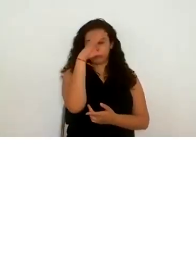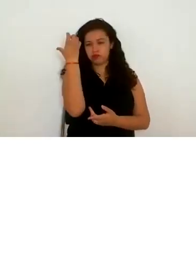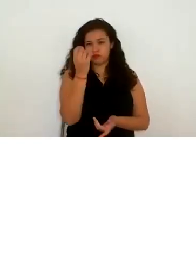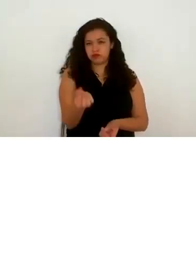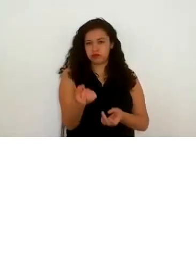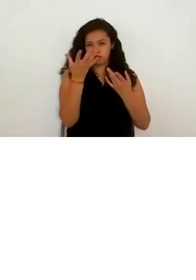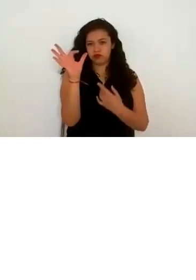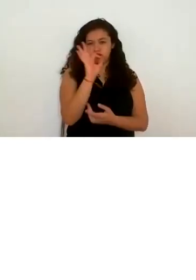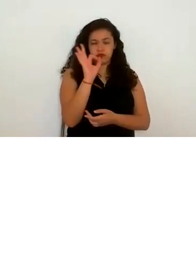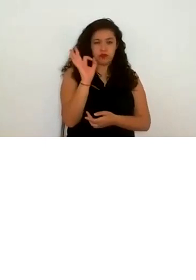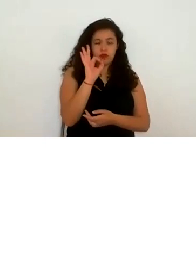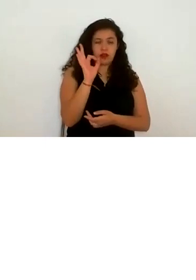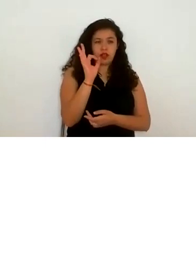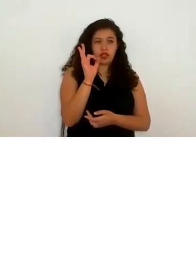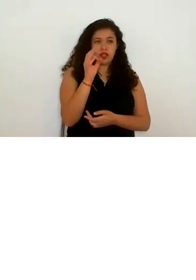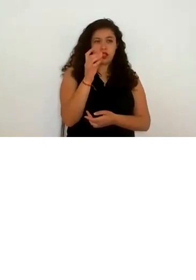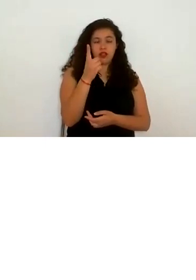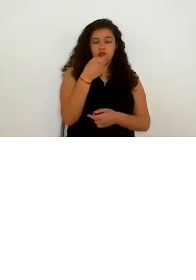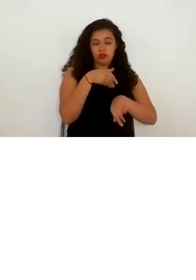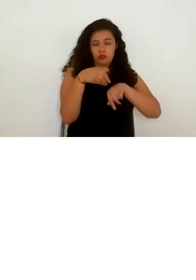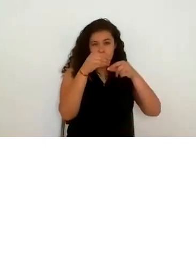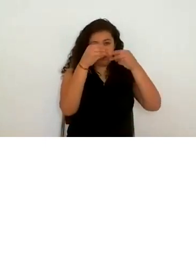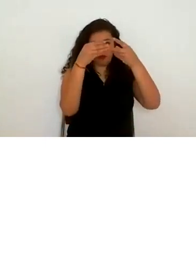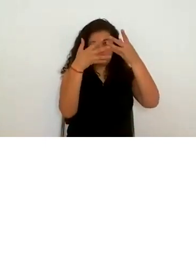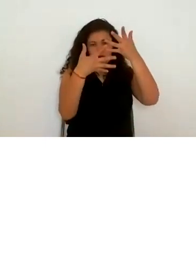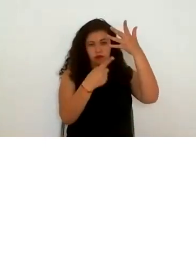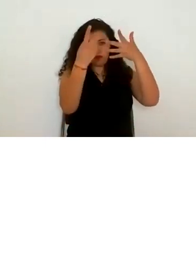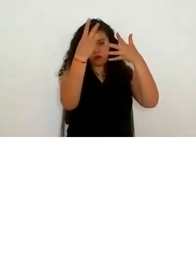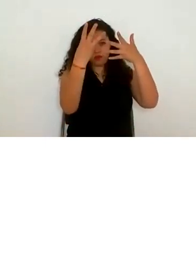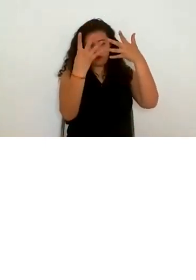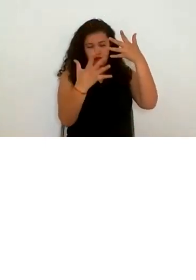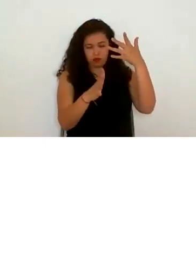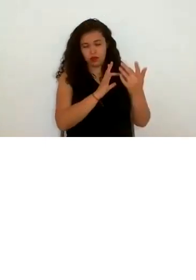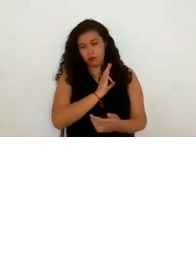sea, les puede asignar un número consecutivo de imagen.